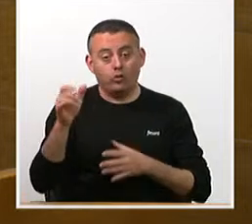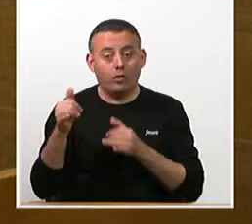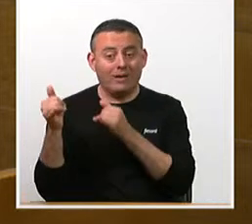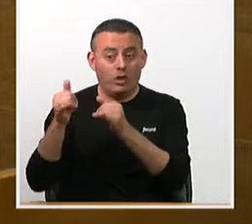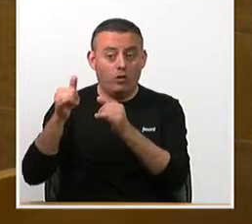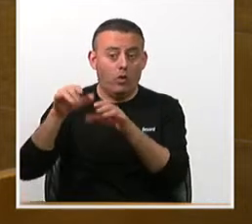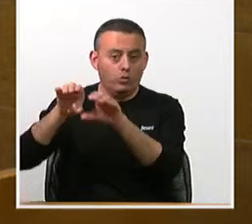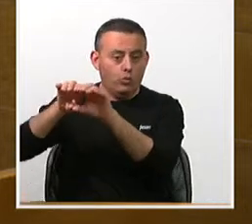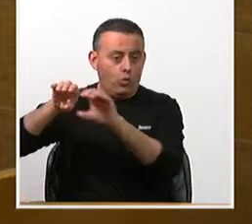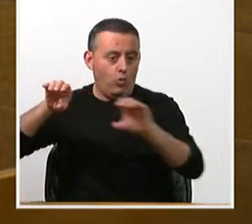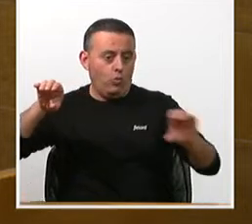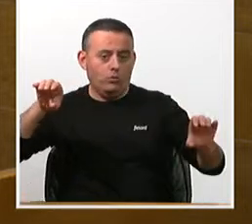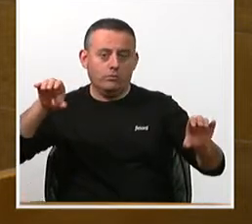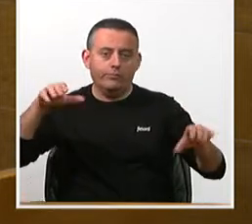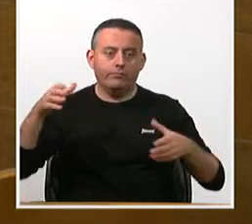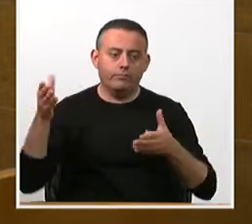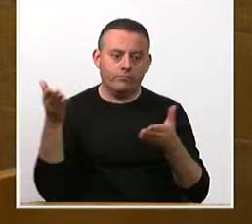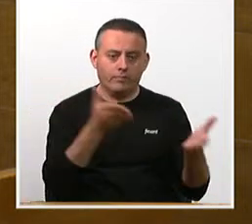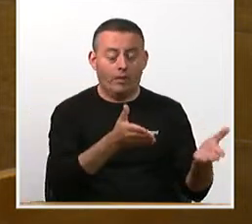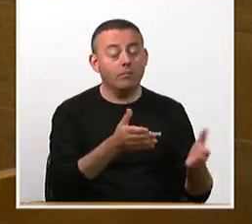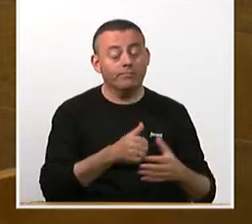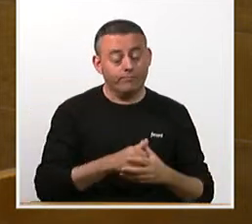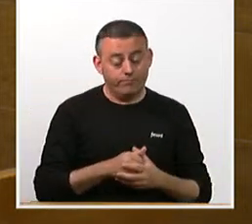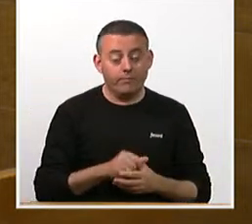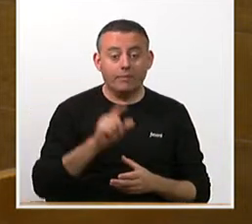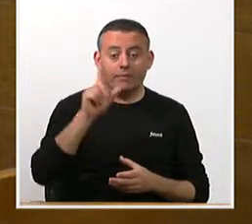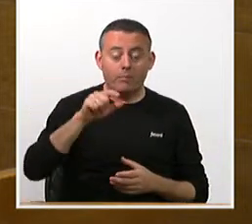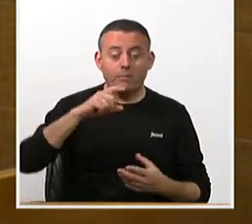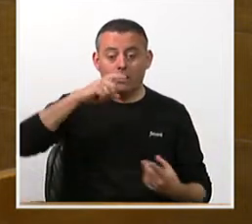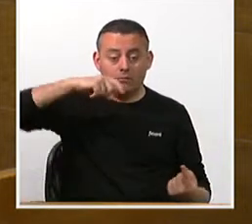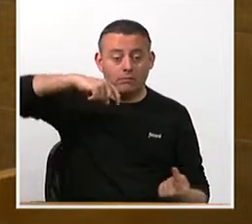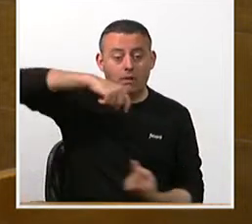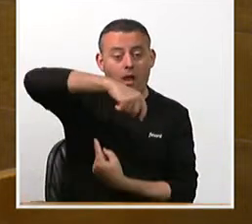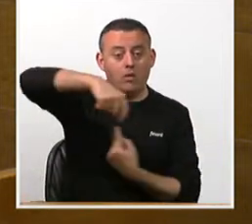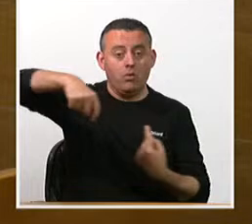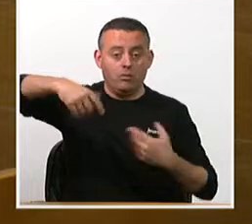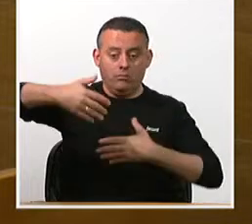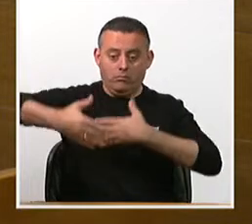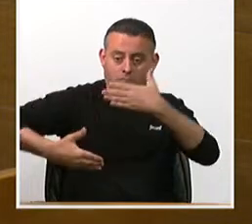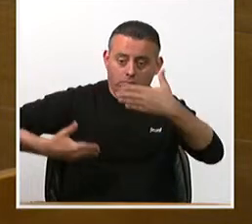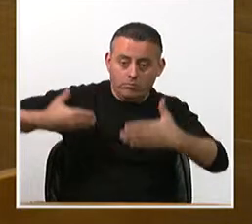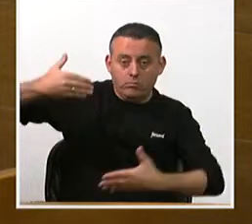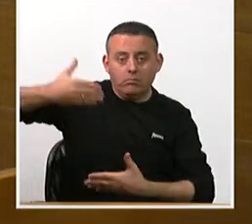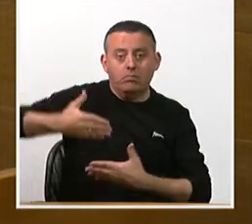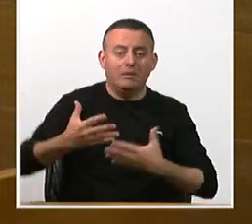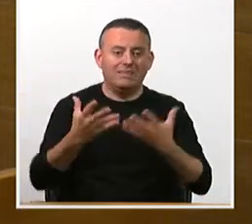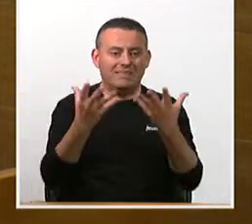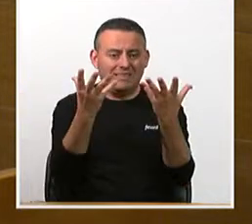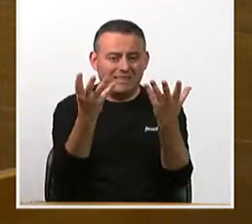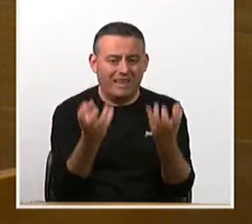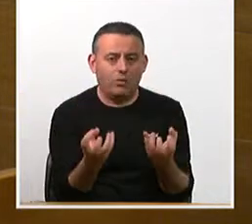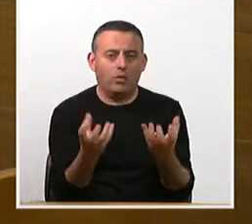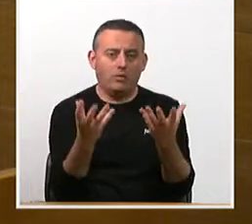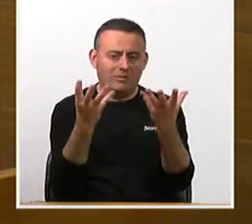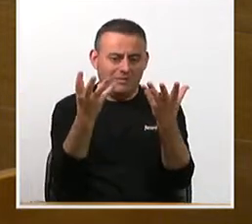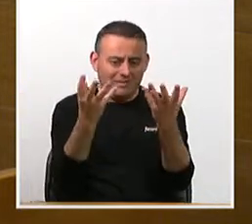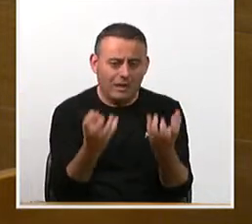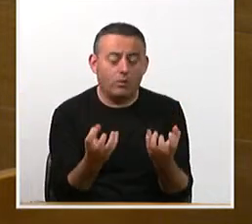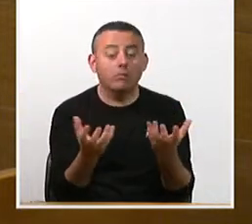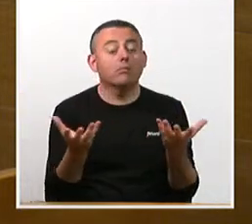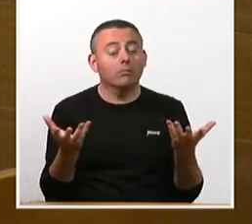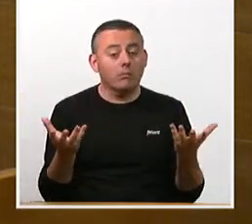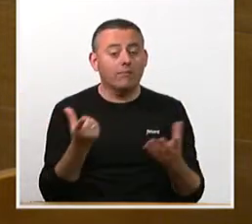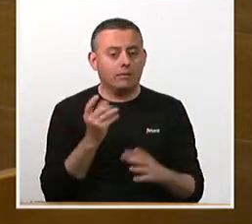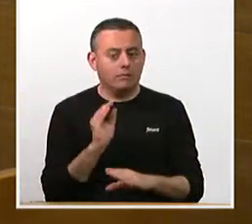la segía que es cíclica también es cíclica y para eso está la solución de la desalación y que